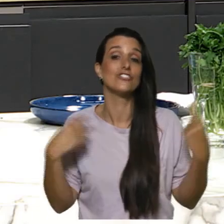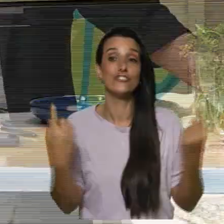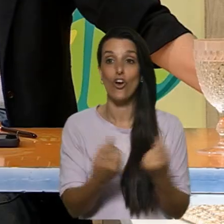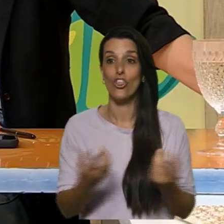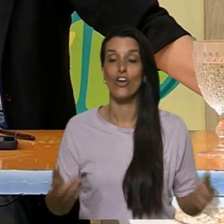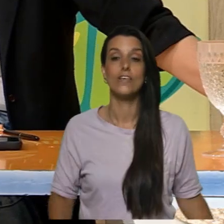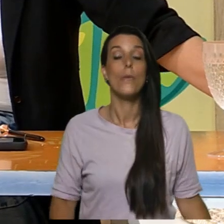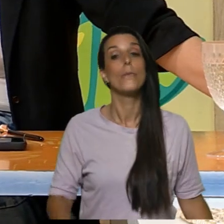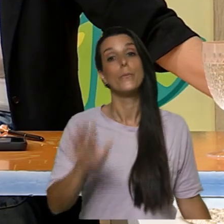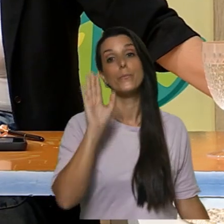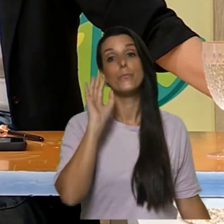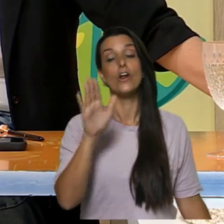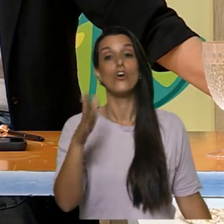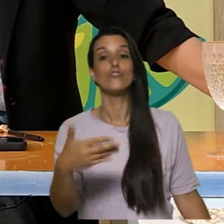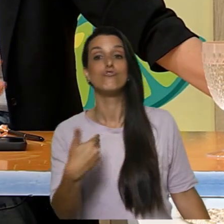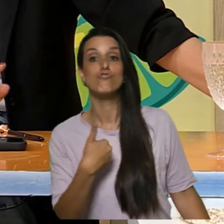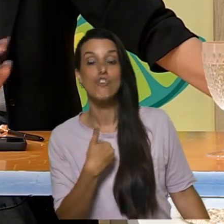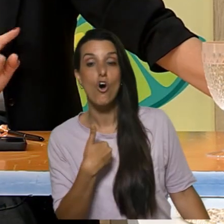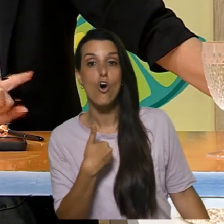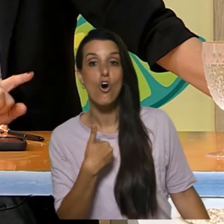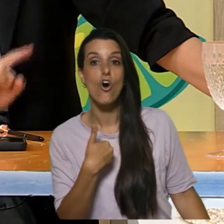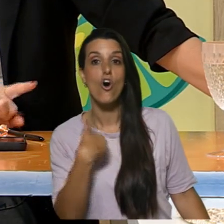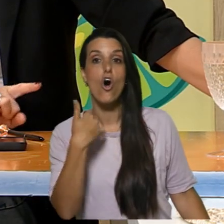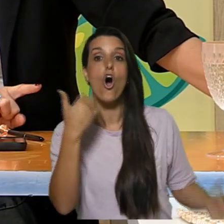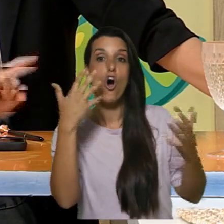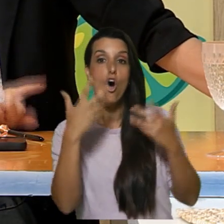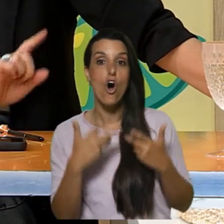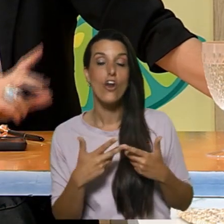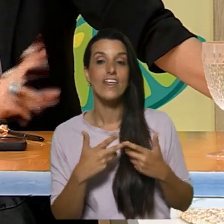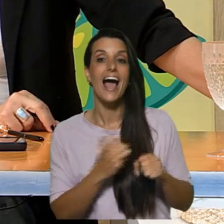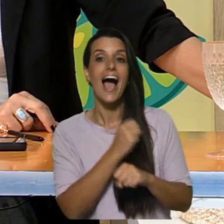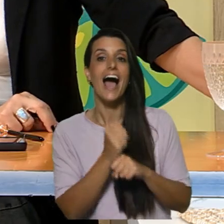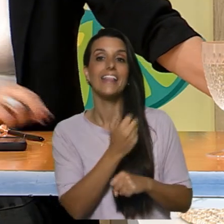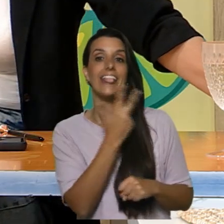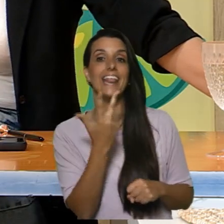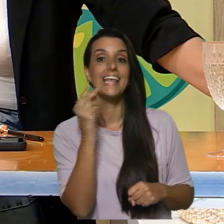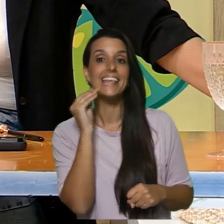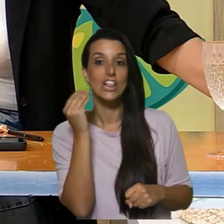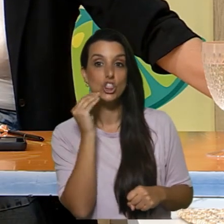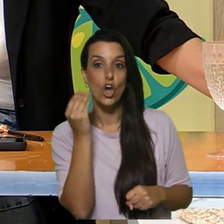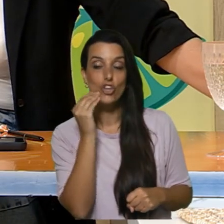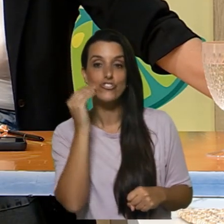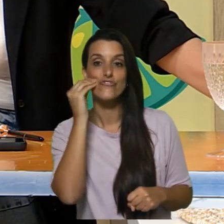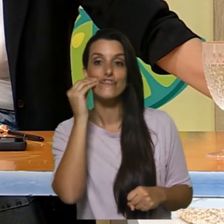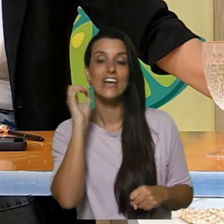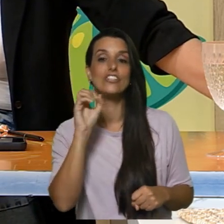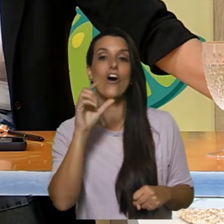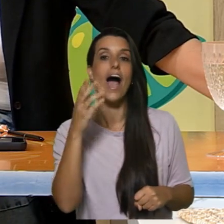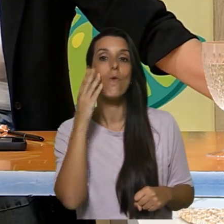teoría que tenemos. Chiquilines, ¿sí? yo tengo orden hasta que llegan mis tres nietos. Claro. Besos, Lau